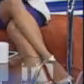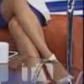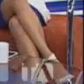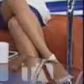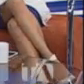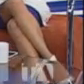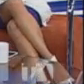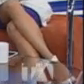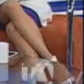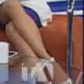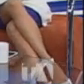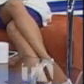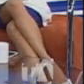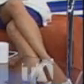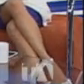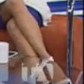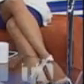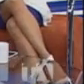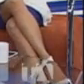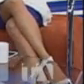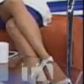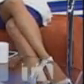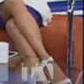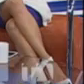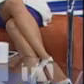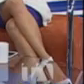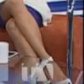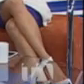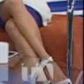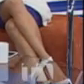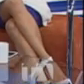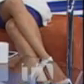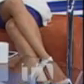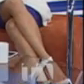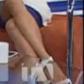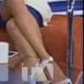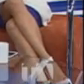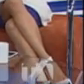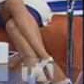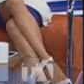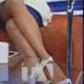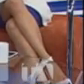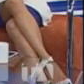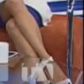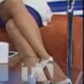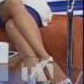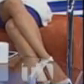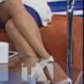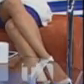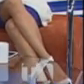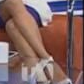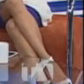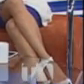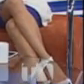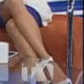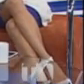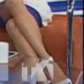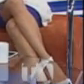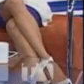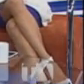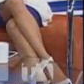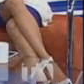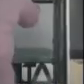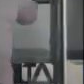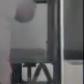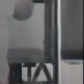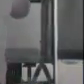calle. Bueno, estaremos muy atentos a lo que sucede en cada uno de los barrios. Y ahora le contamos qué tenemos luego de la pausa. Estaremos con nuestro tema del día. Vamos a